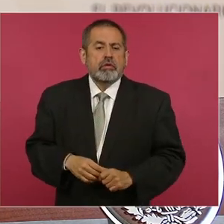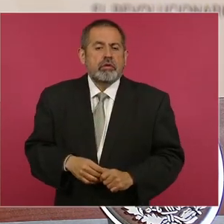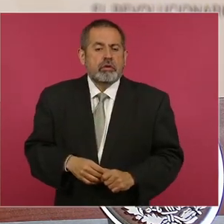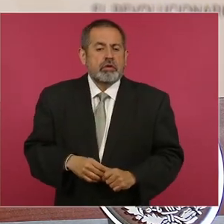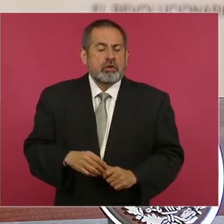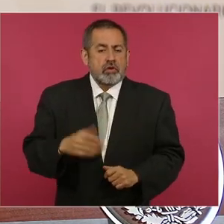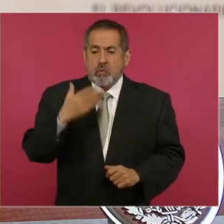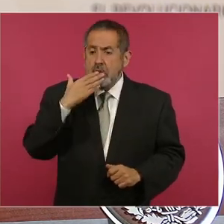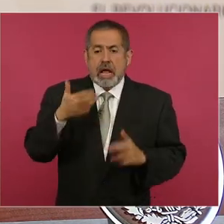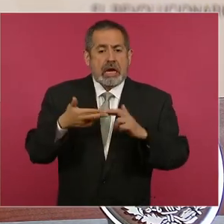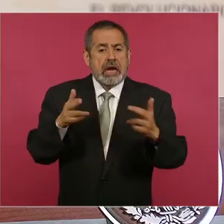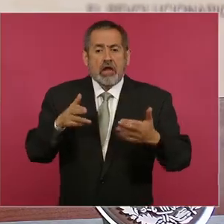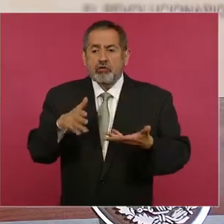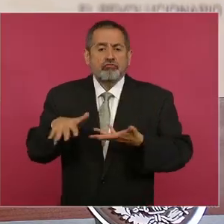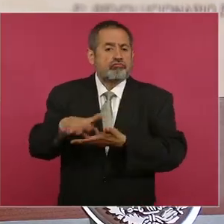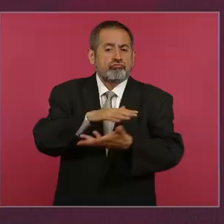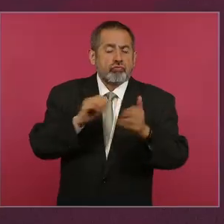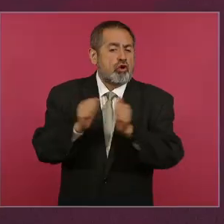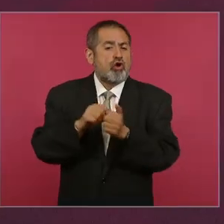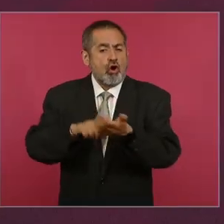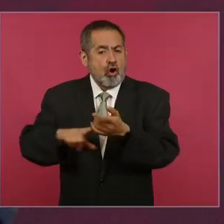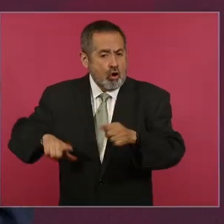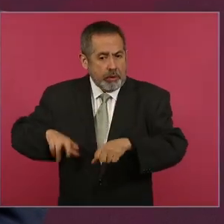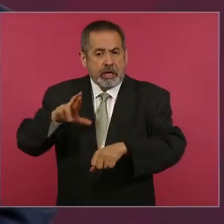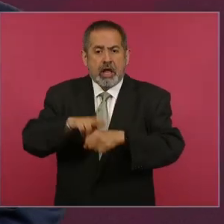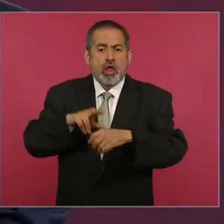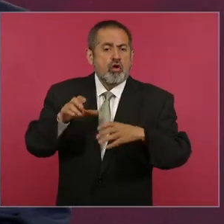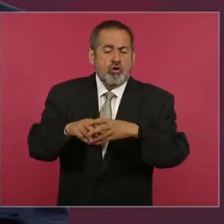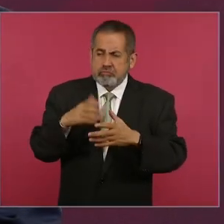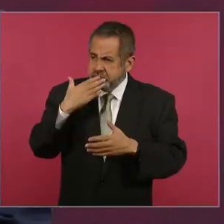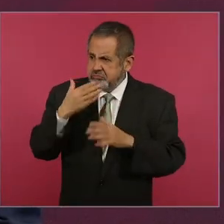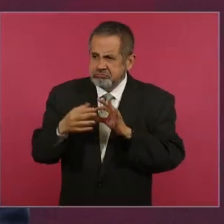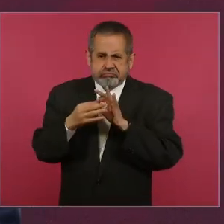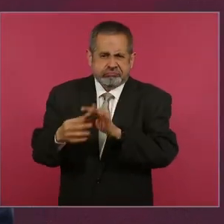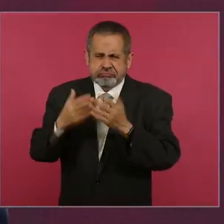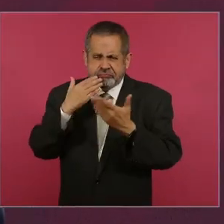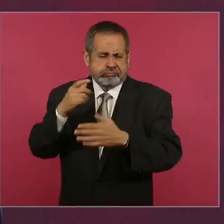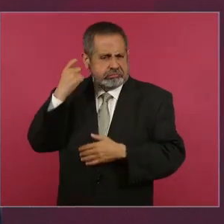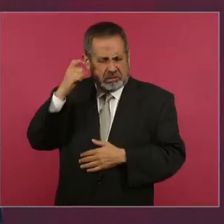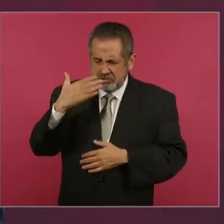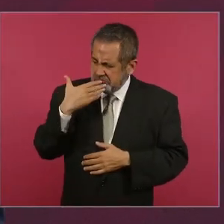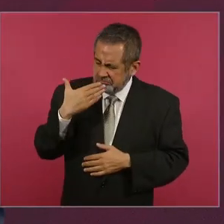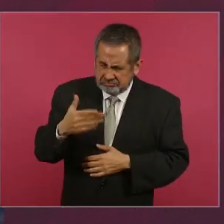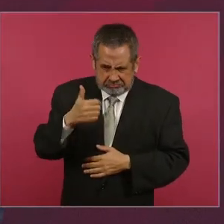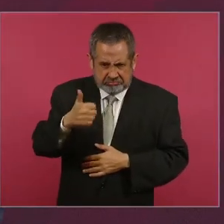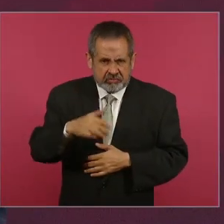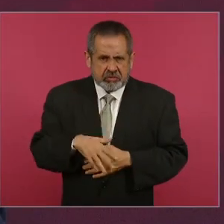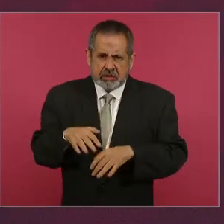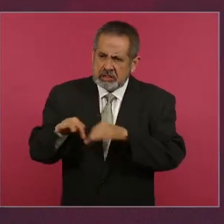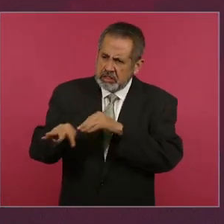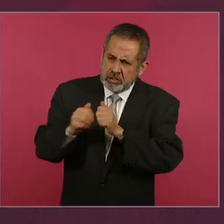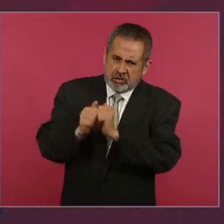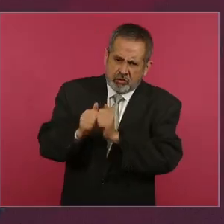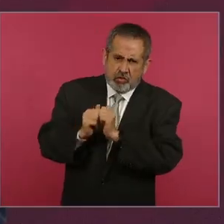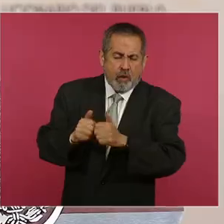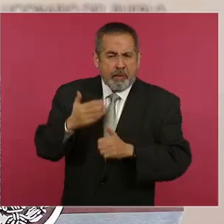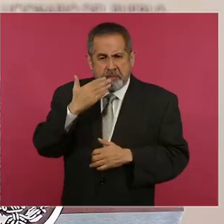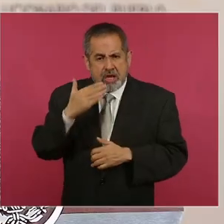Llevo muy buena relación con el gobernador Mauricio Curi de Querétaro. Estamos trabajando de